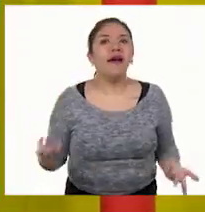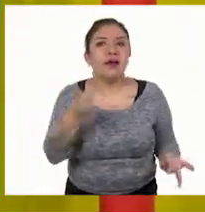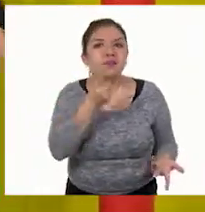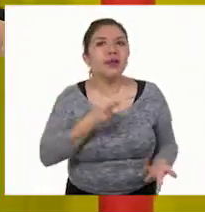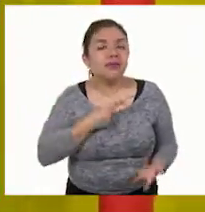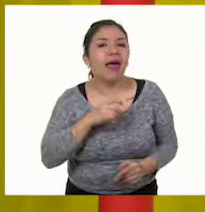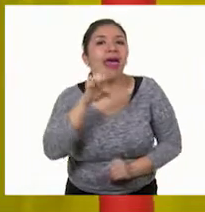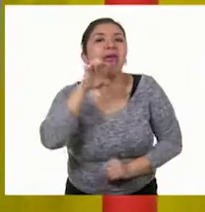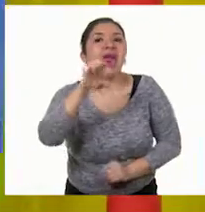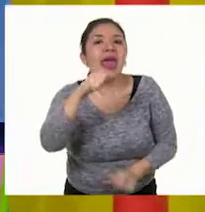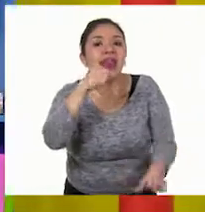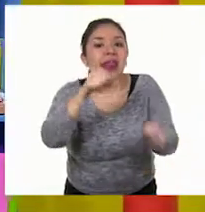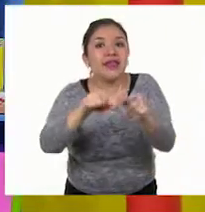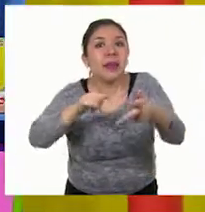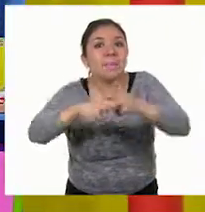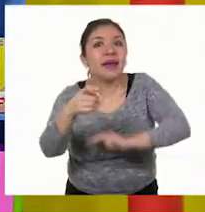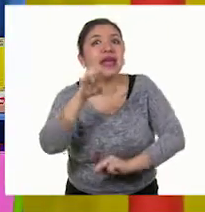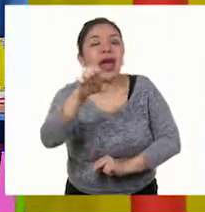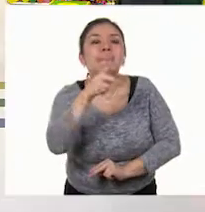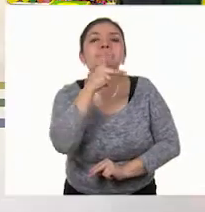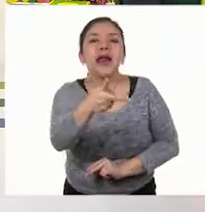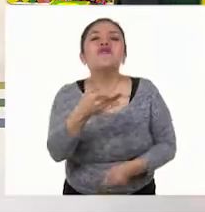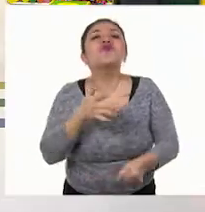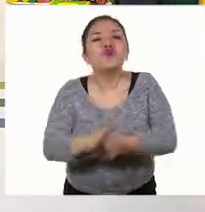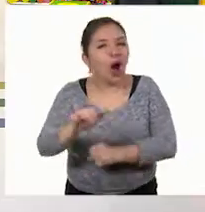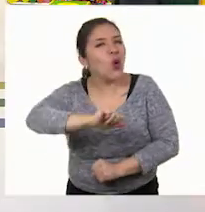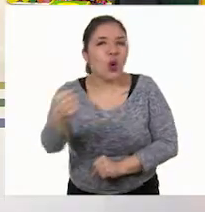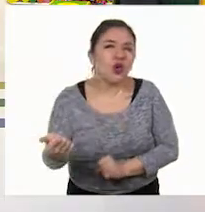cierto. Otra con E.